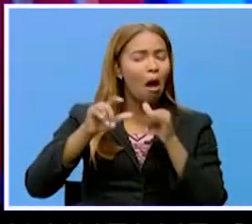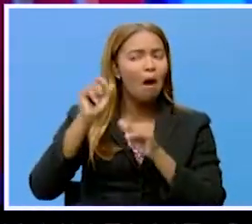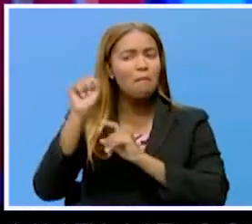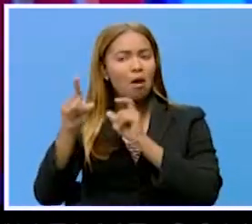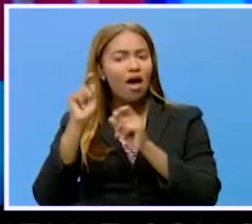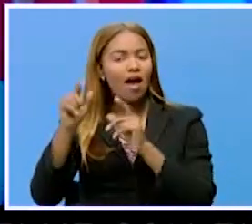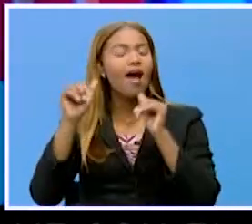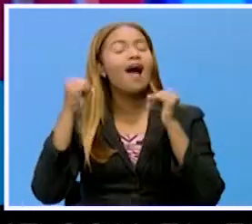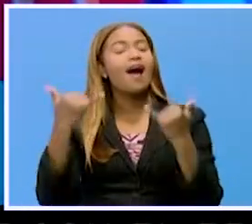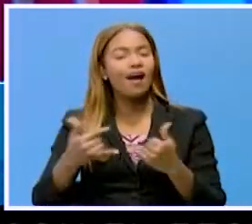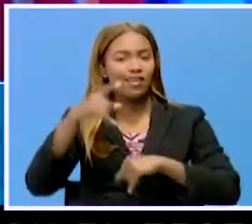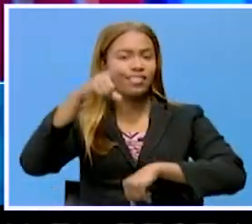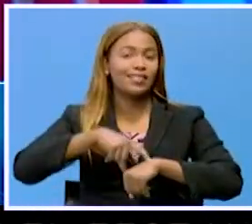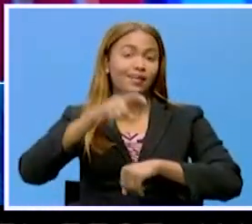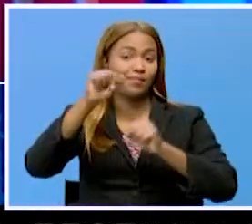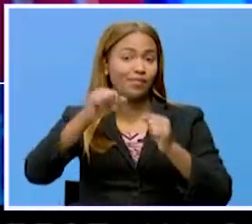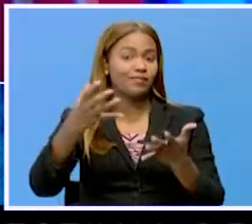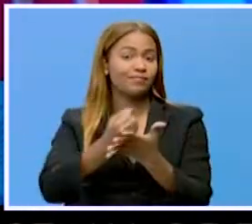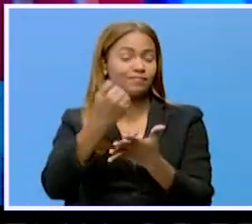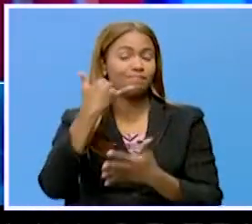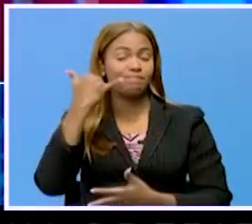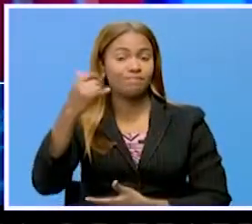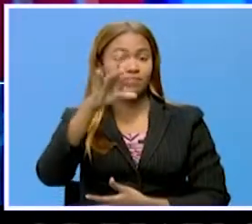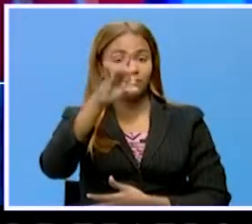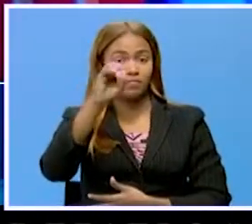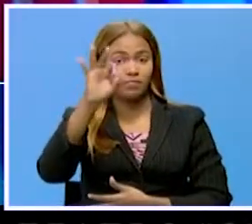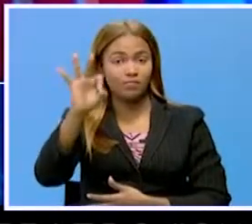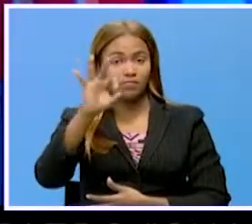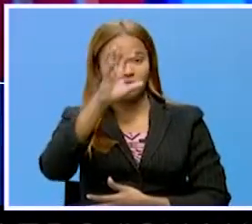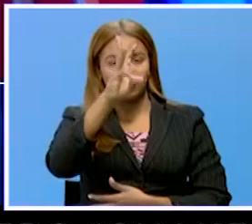interrogantes, este es el momento.